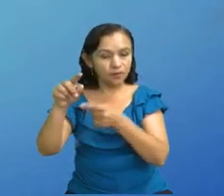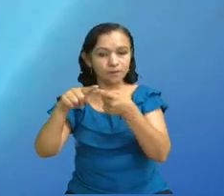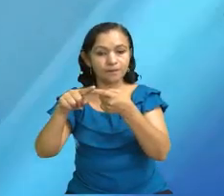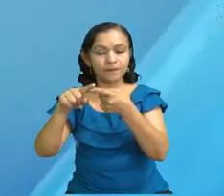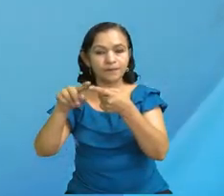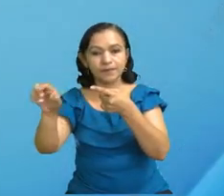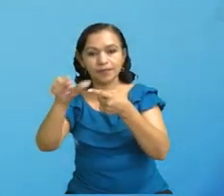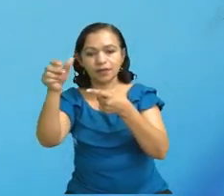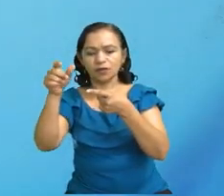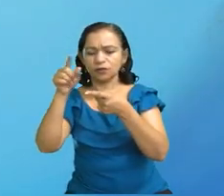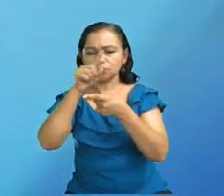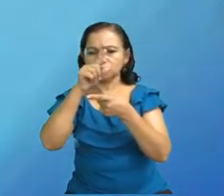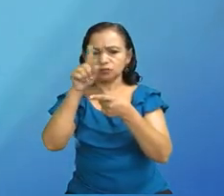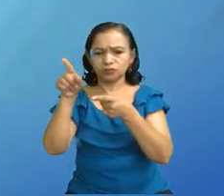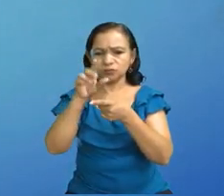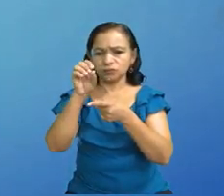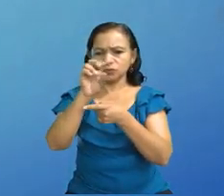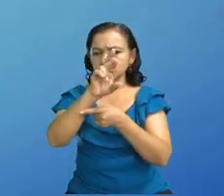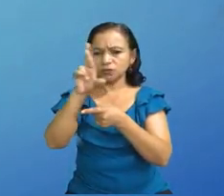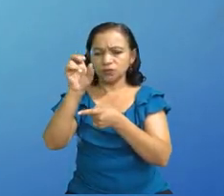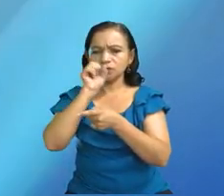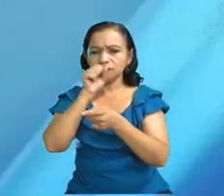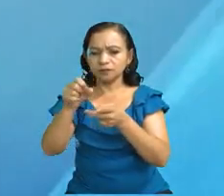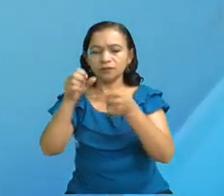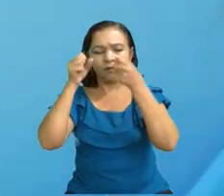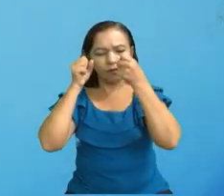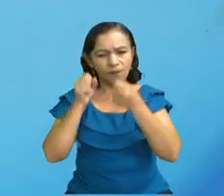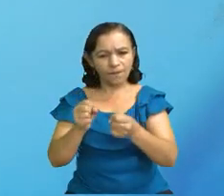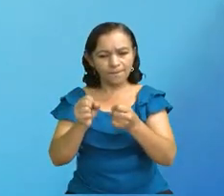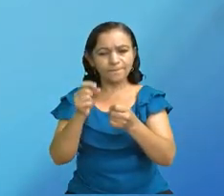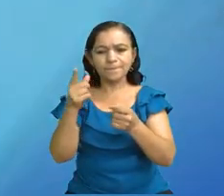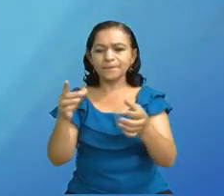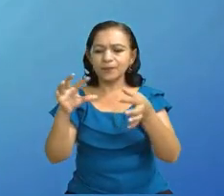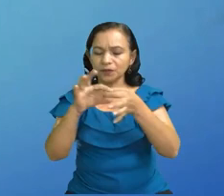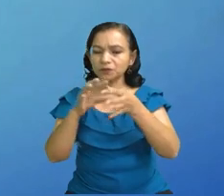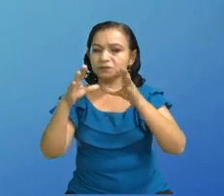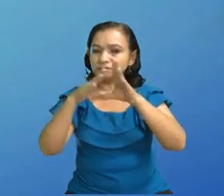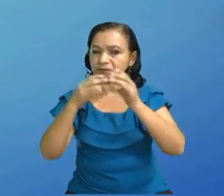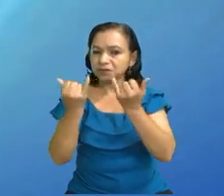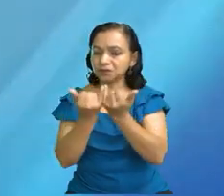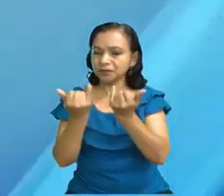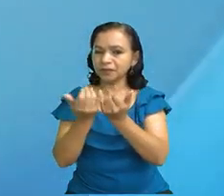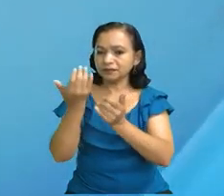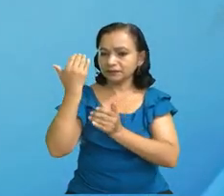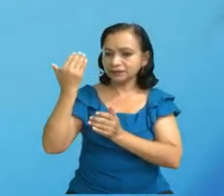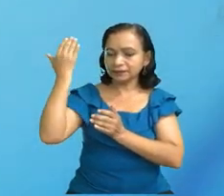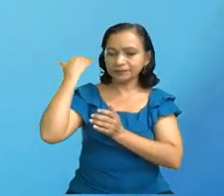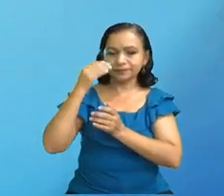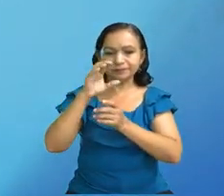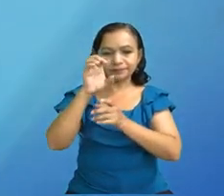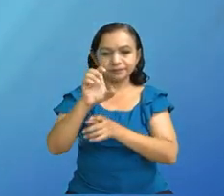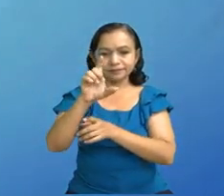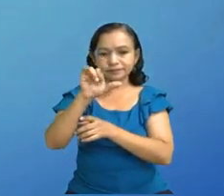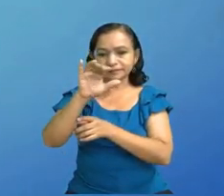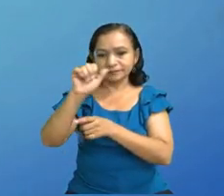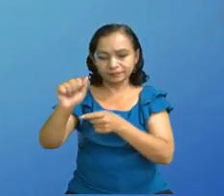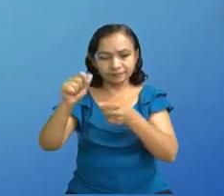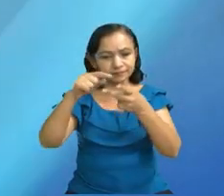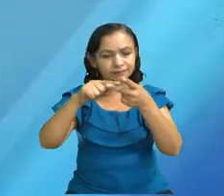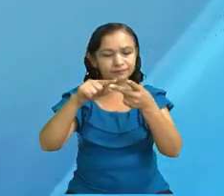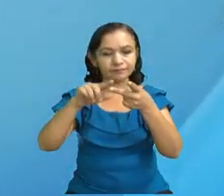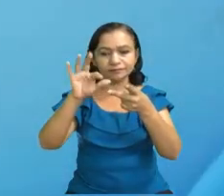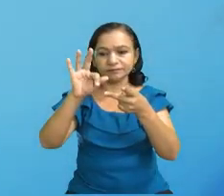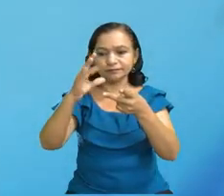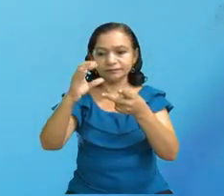legendario Zorro, él mismo, el Indio Emilio, una leyenda. Estuvo con Elías Noguera, René, con